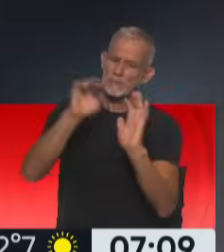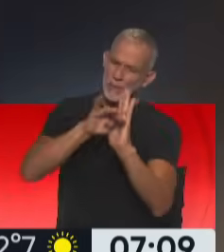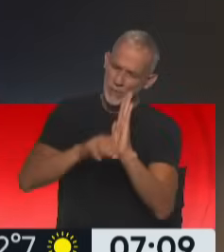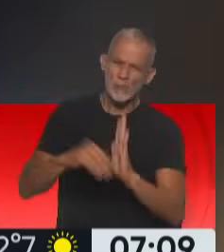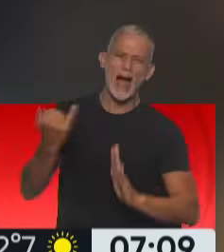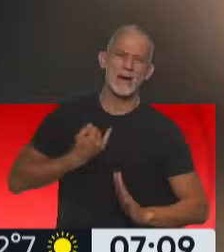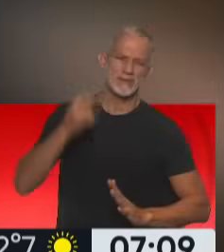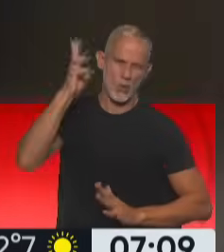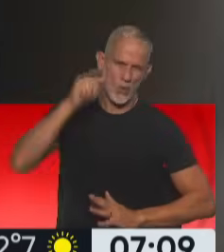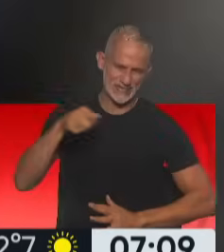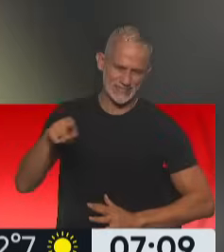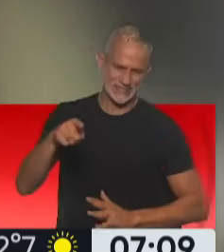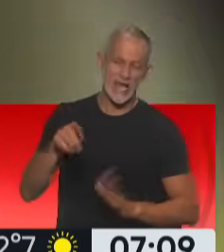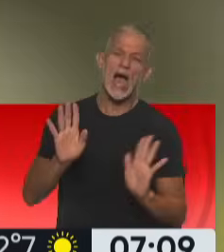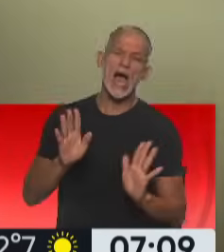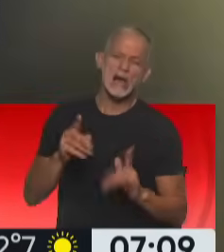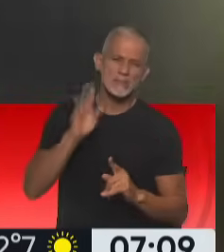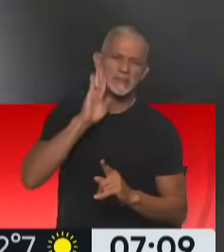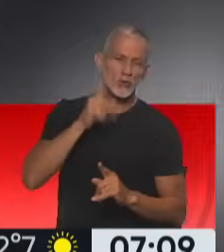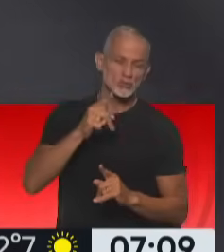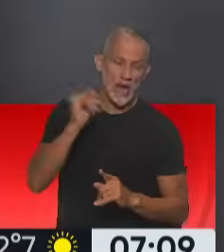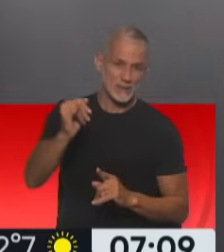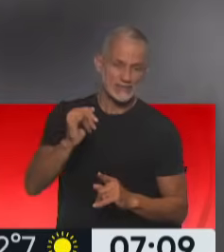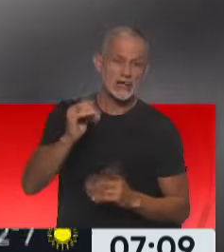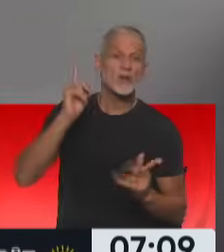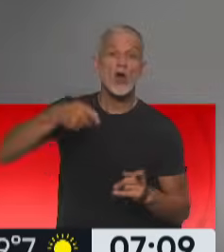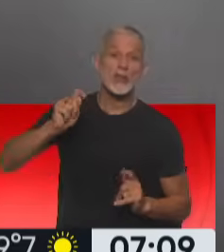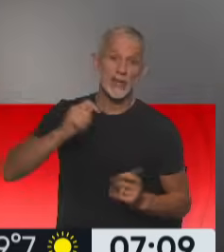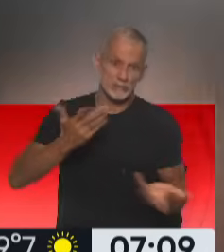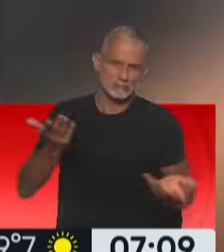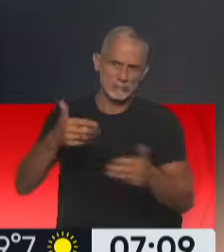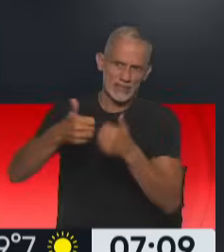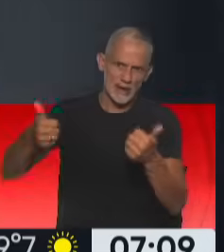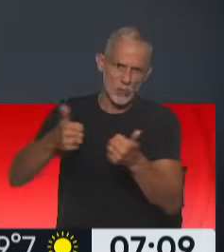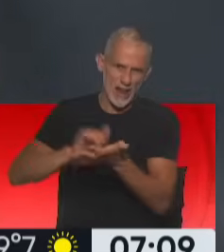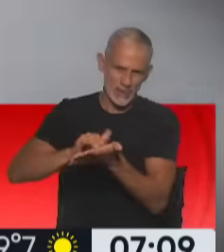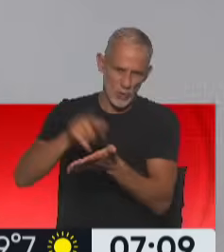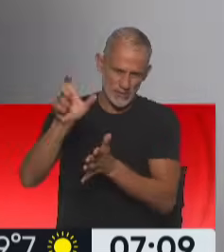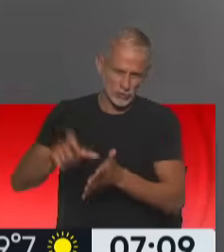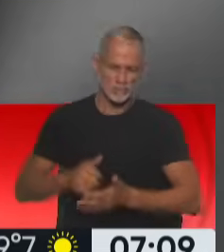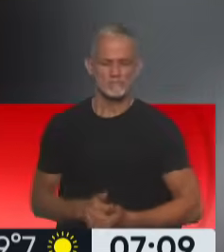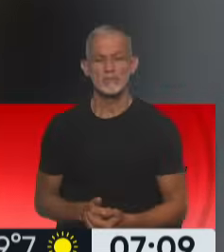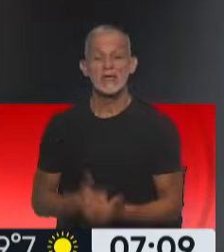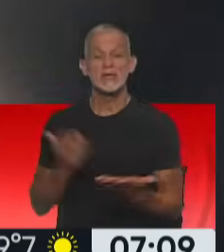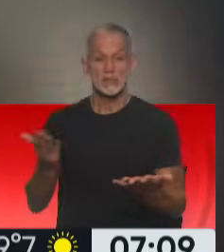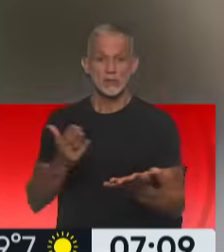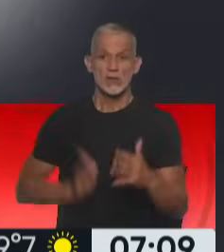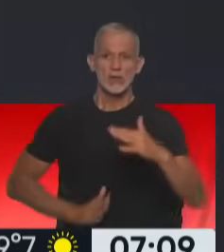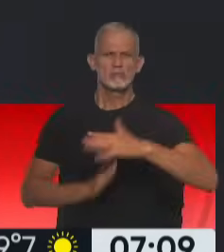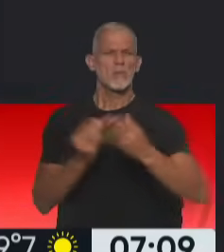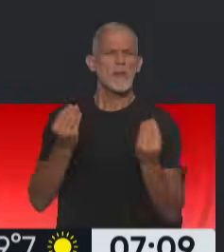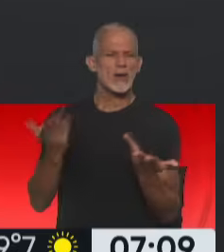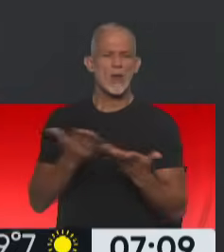circunstancias que ya conocemos, por Estados Unidos y bajo la orden de este tribunal neoyorquino. Lo cierto es que el cargo más importante